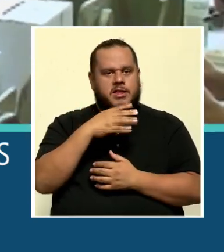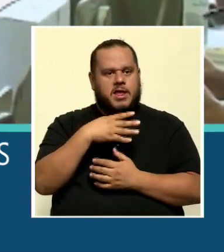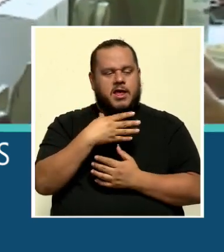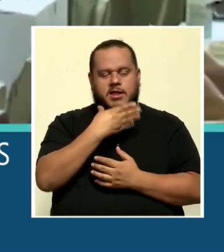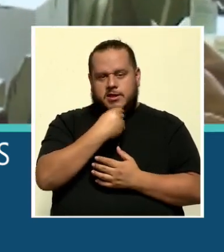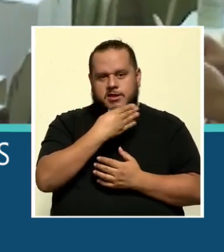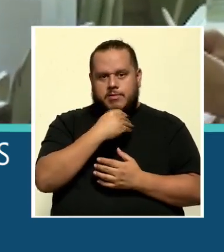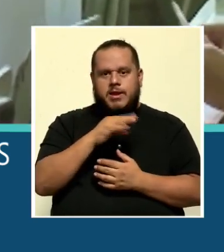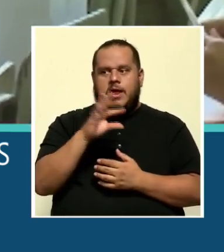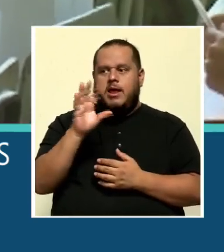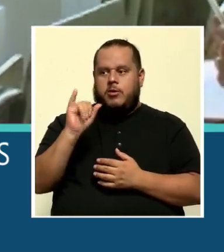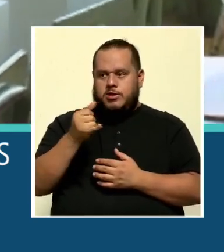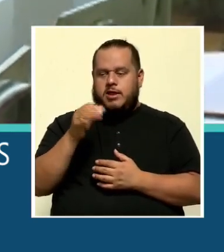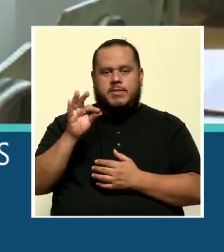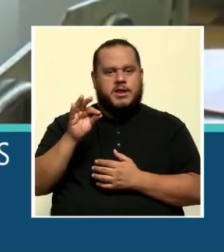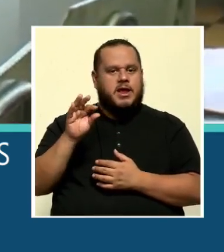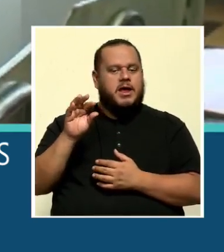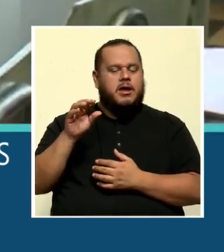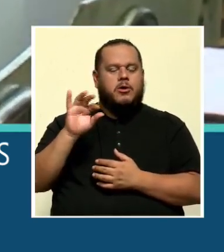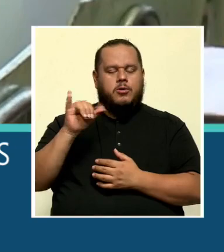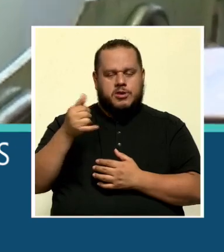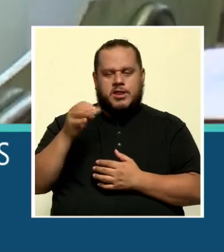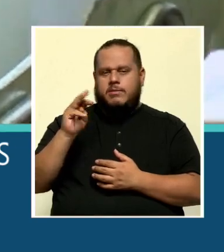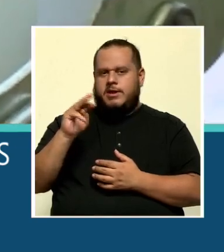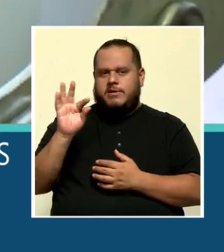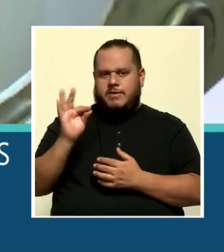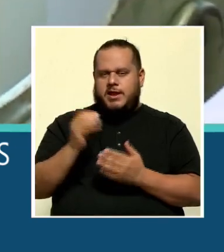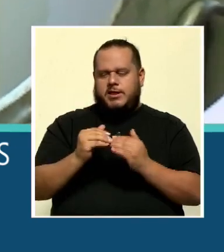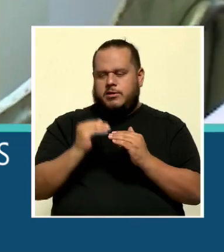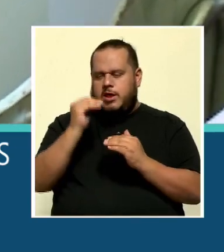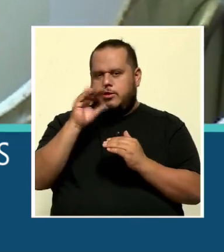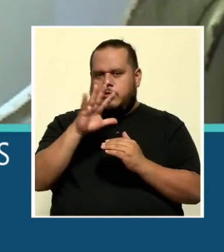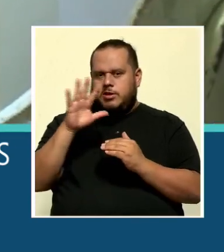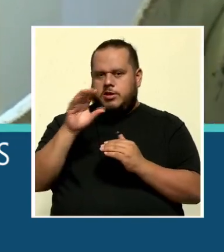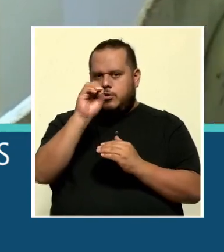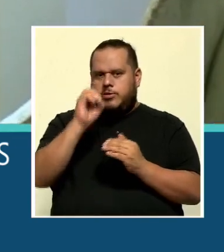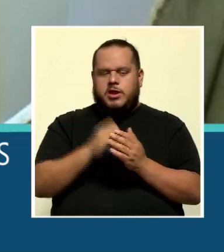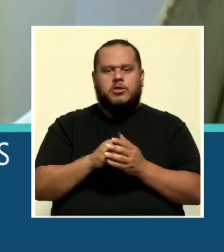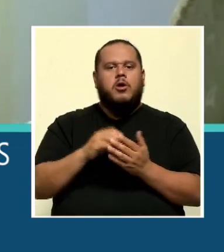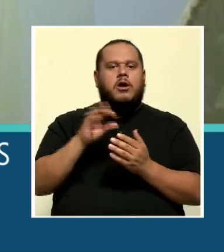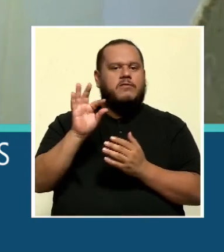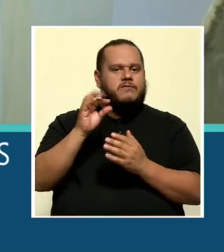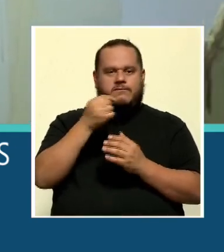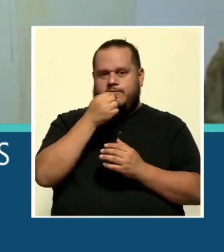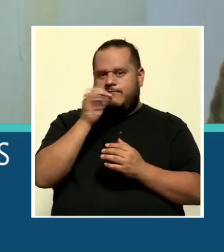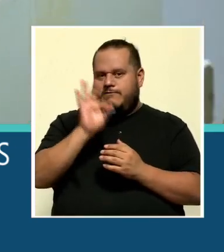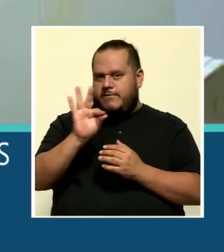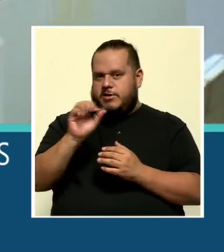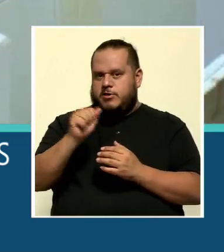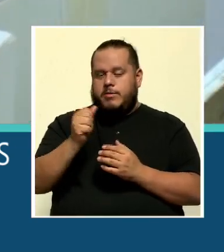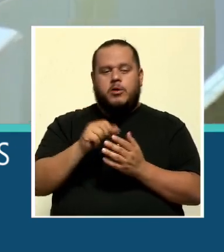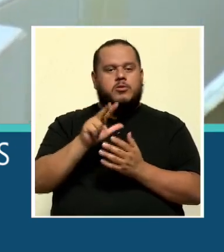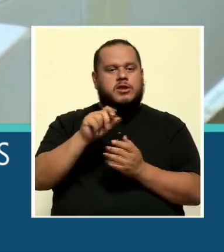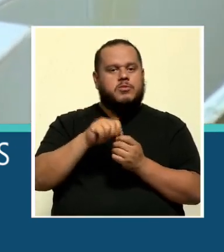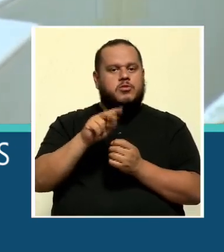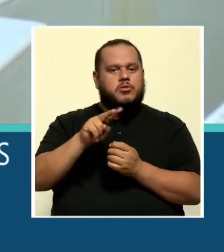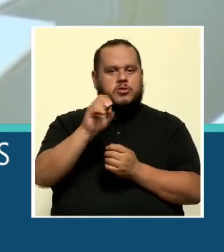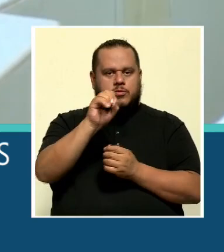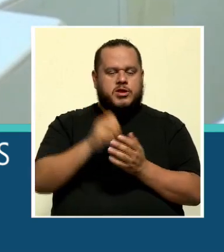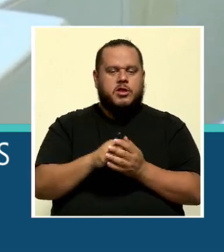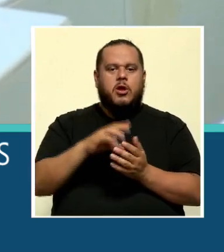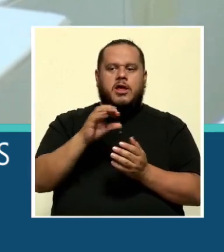su respaldo en un 2,55%, Fabricio Alvarado un 3,62% y Linet Saborío